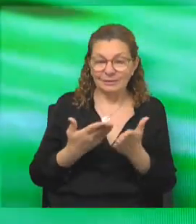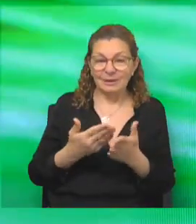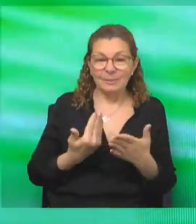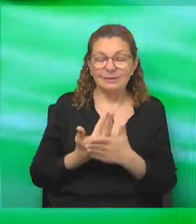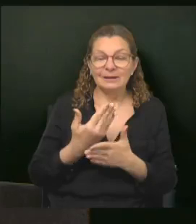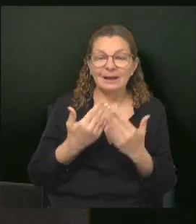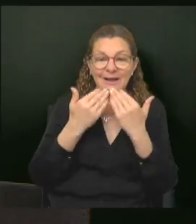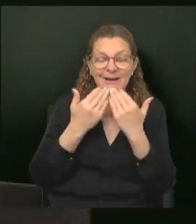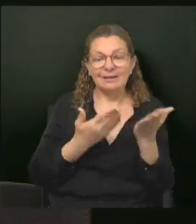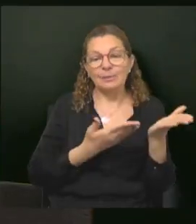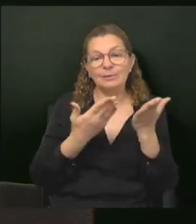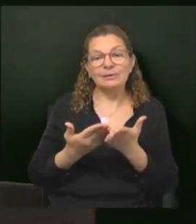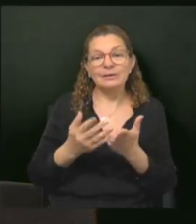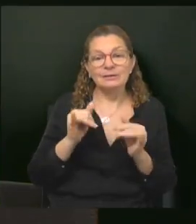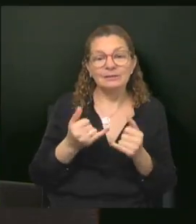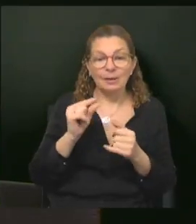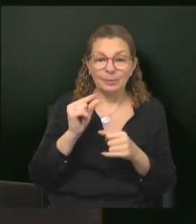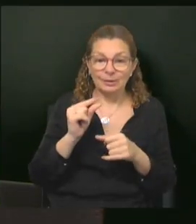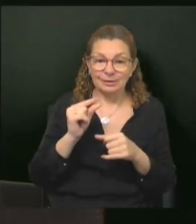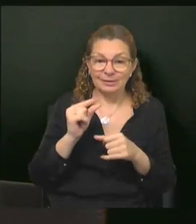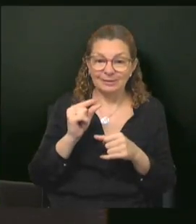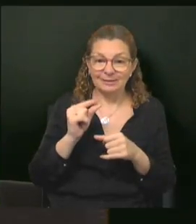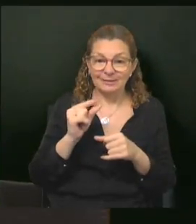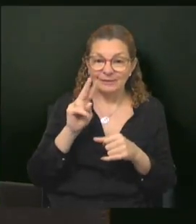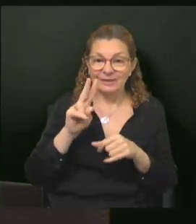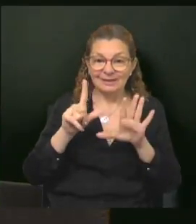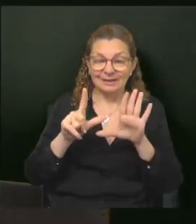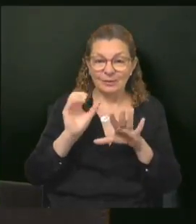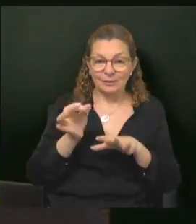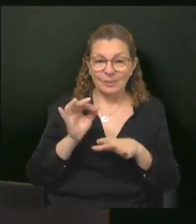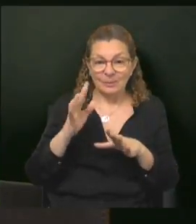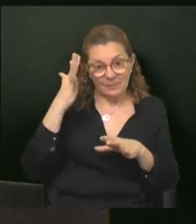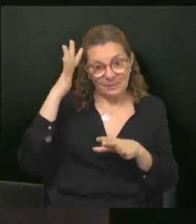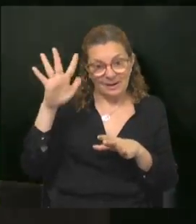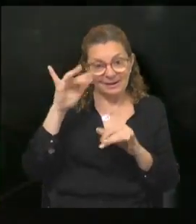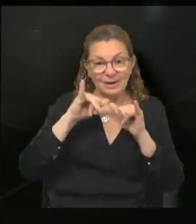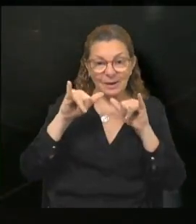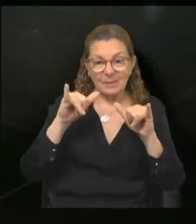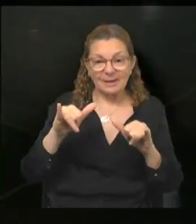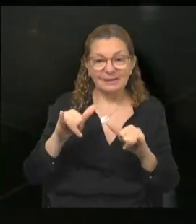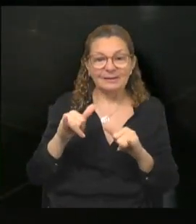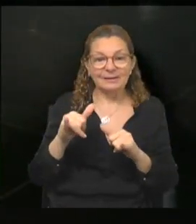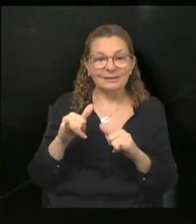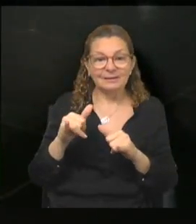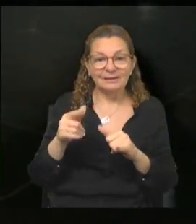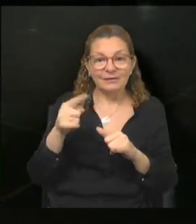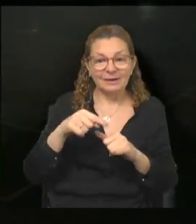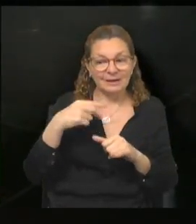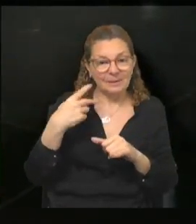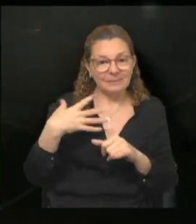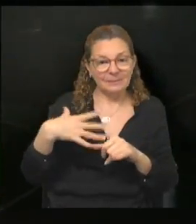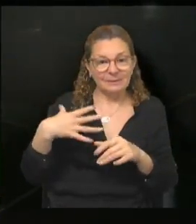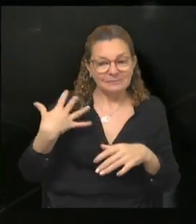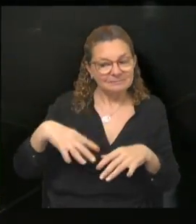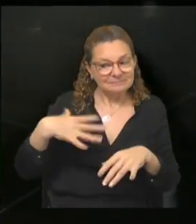invitación por favor Bueno ya queda poquito no Para el 27 de octu imagino que viene eh potente no todo